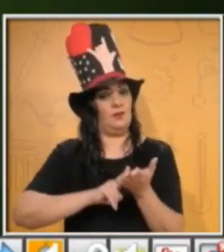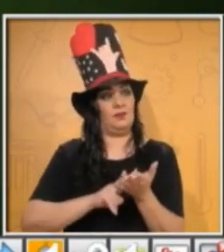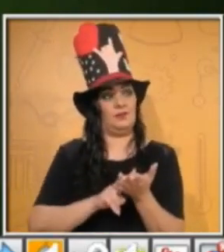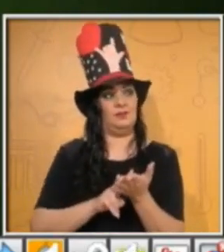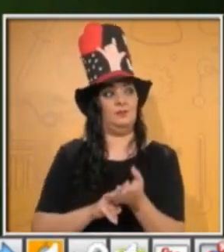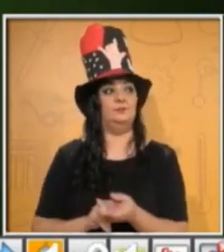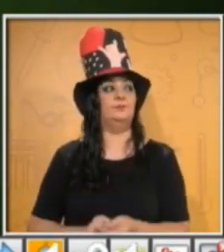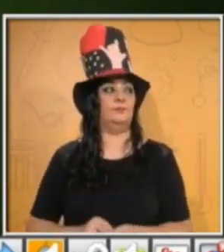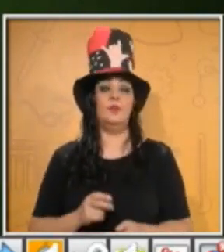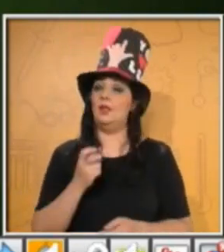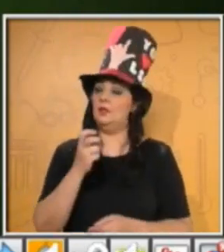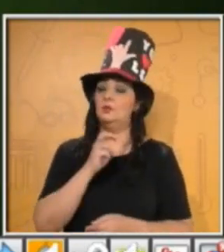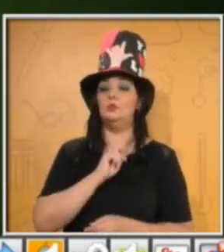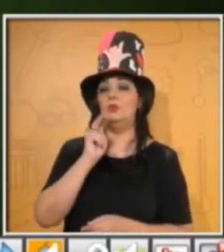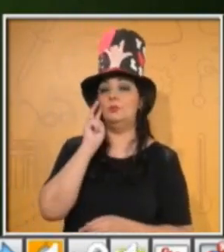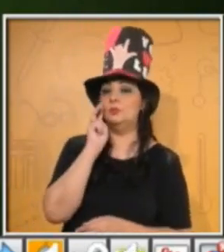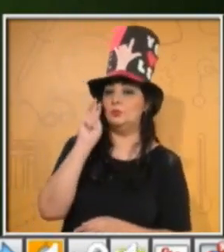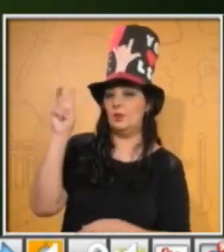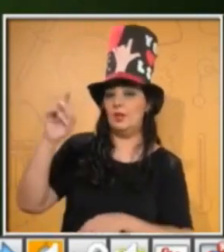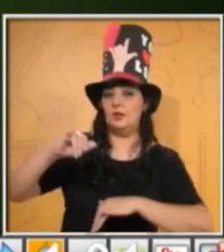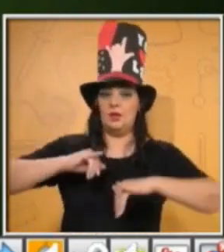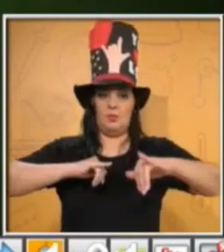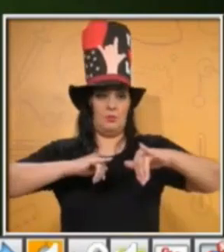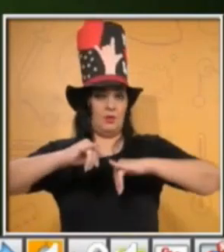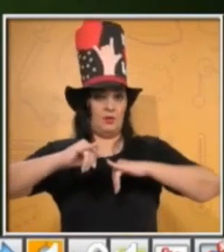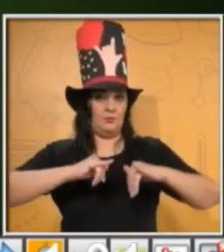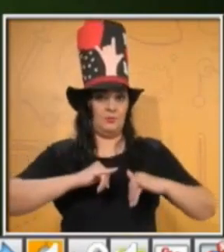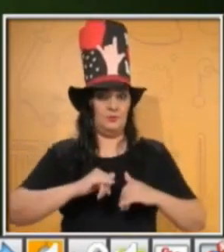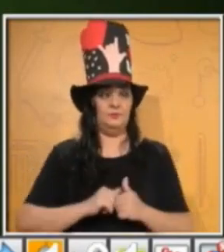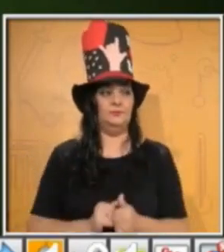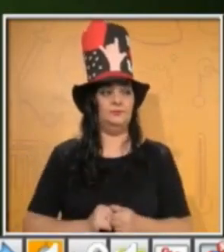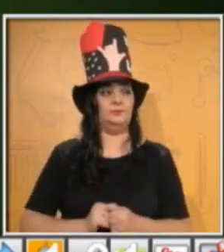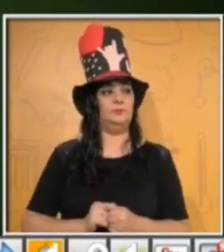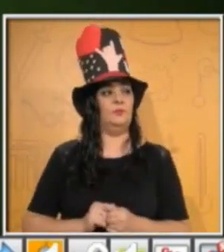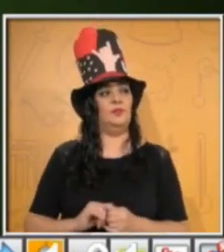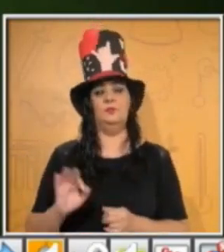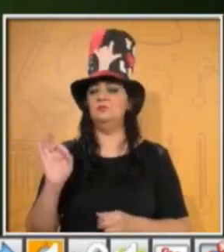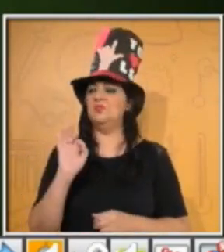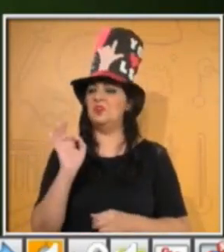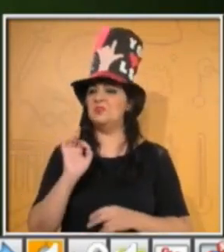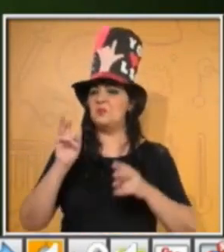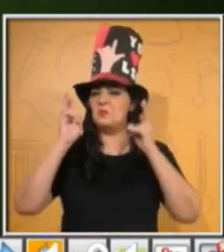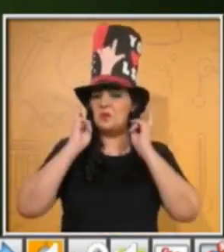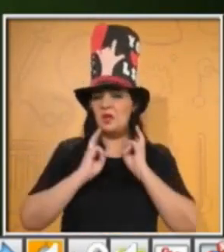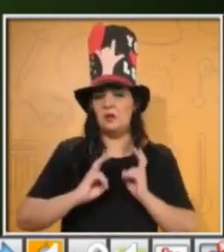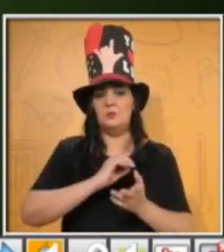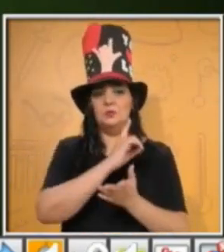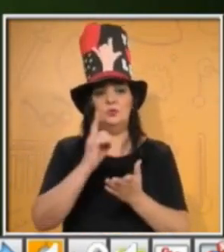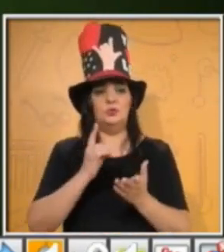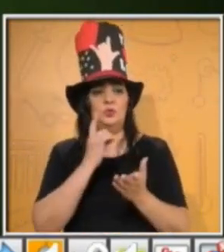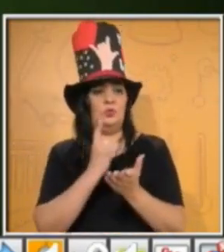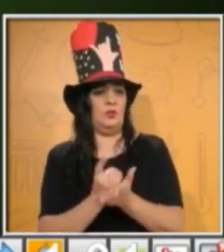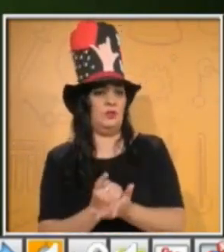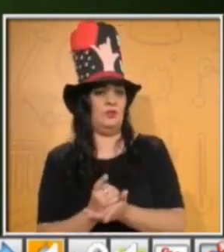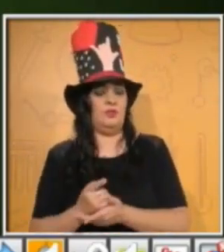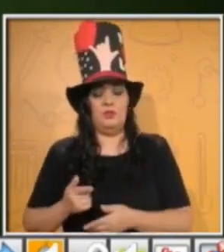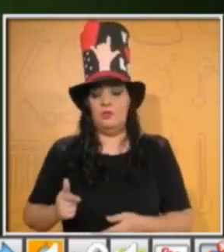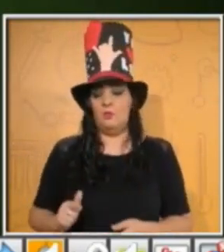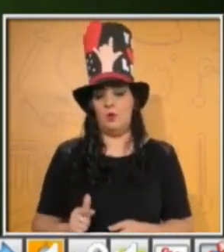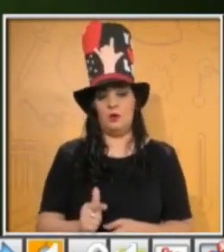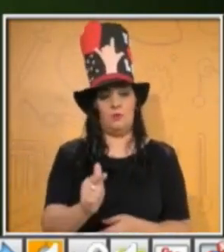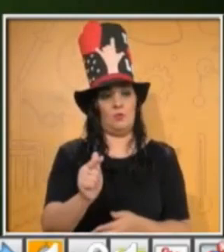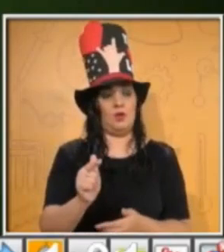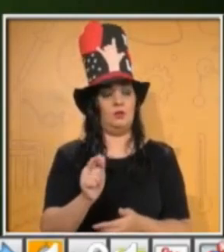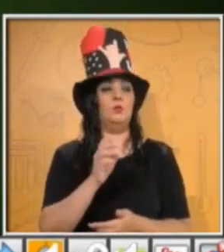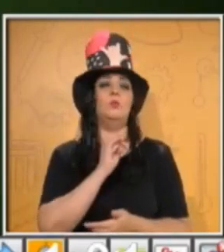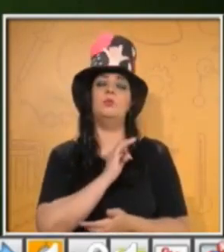Eso es lo que se puede identificar en ese mapa, maestro. Así es, mire, si nos tocara viajar a la ciudad de Guanajuato y nos dieran este mapa,